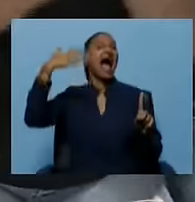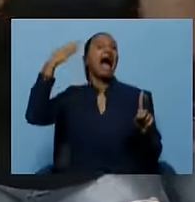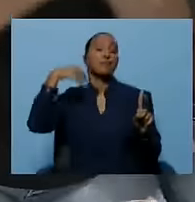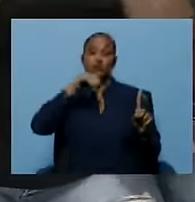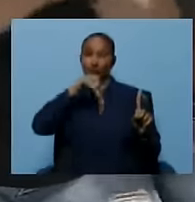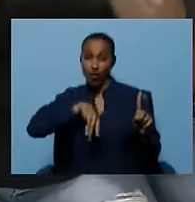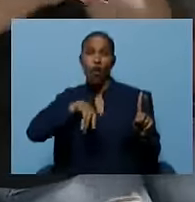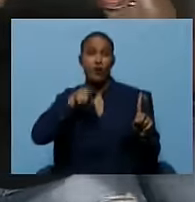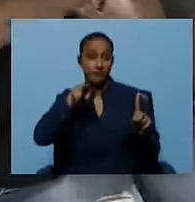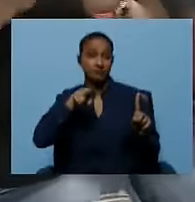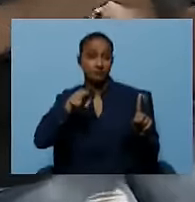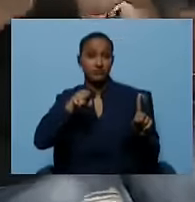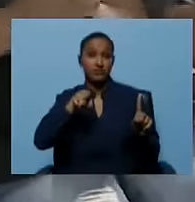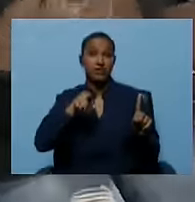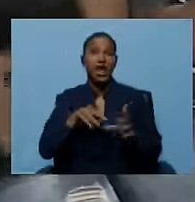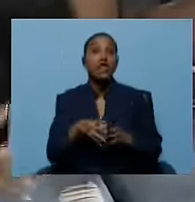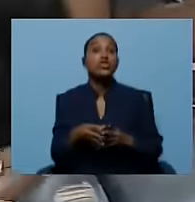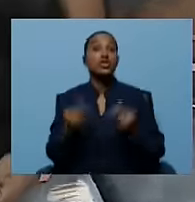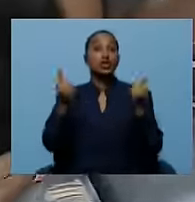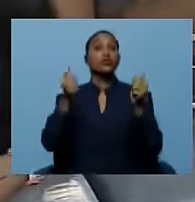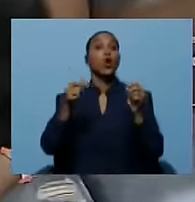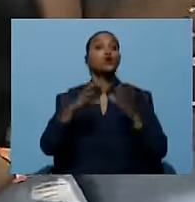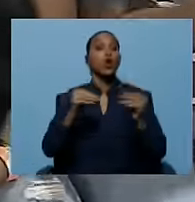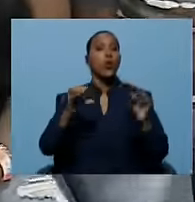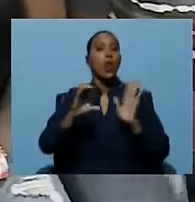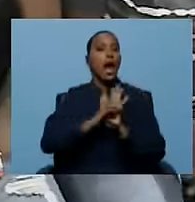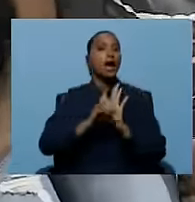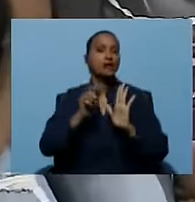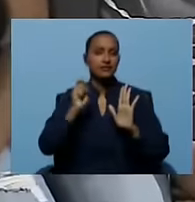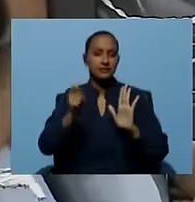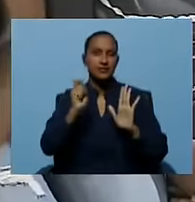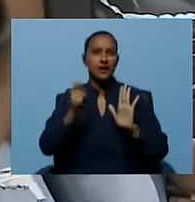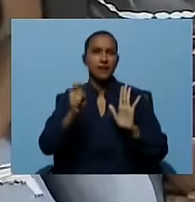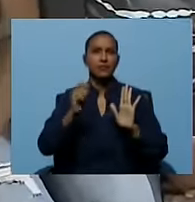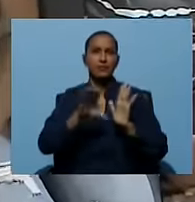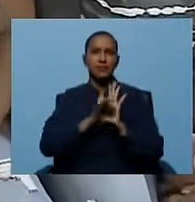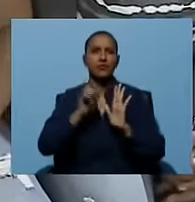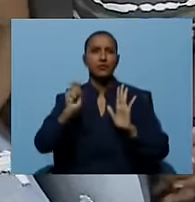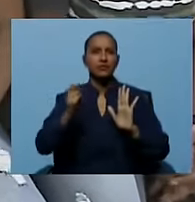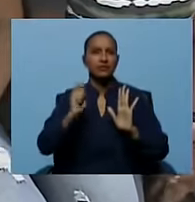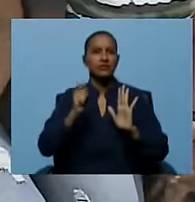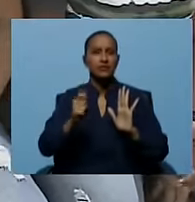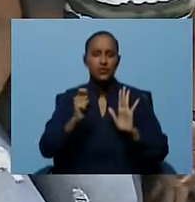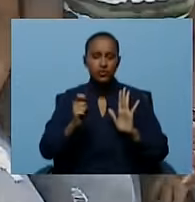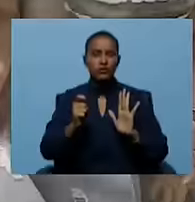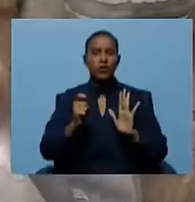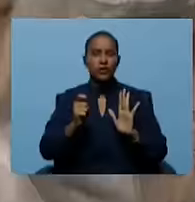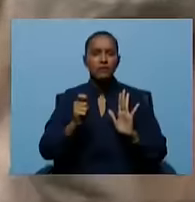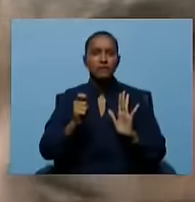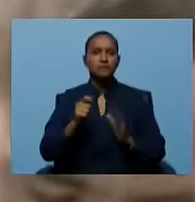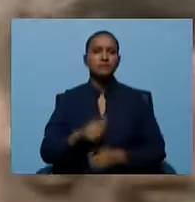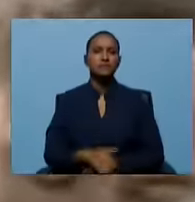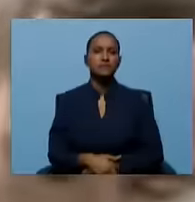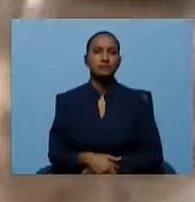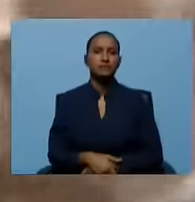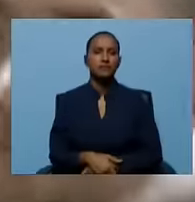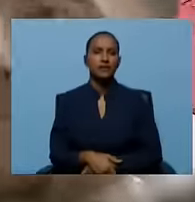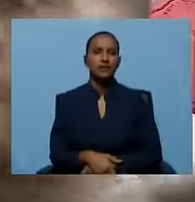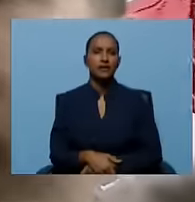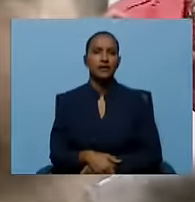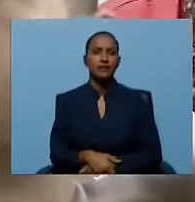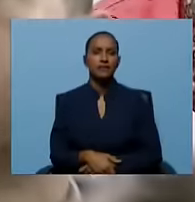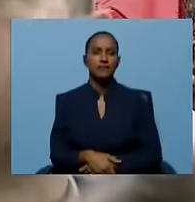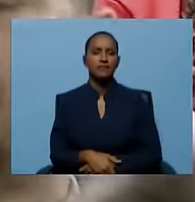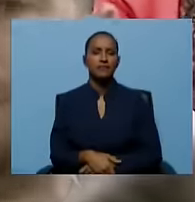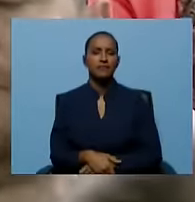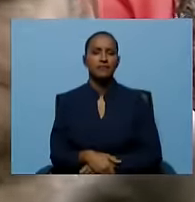que disolvió la Constitución y los poderes. Se le salió la ambición, que trató